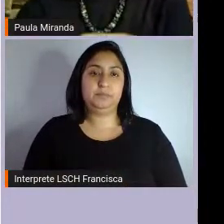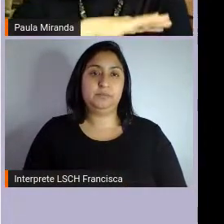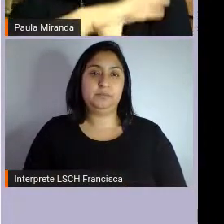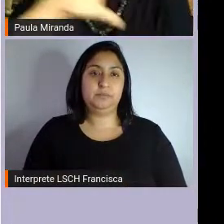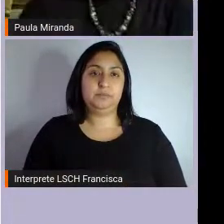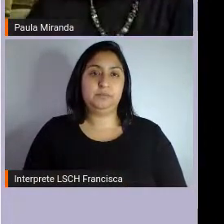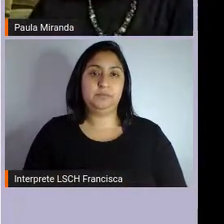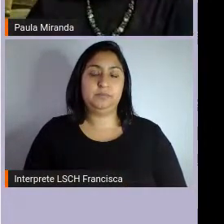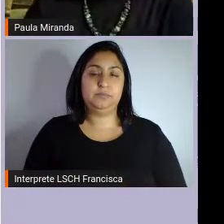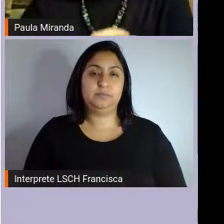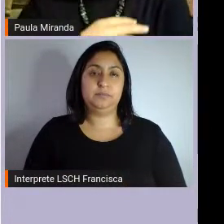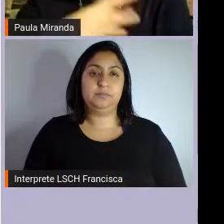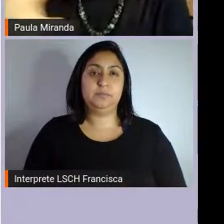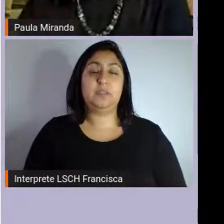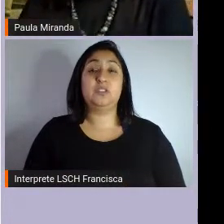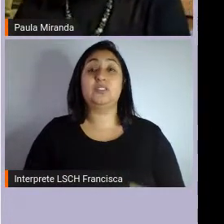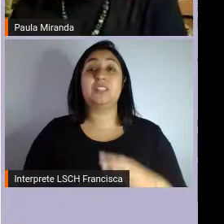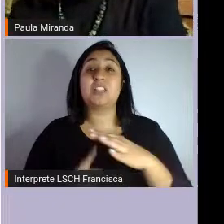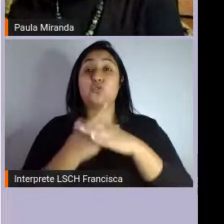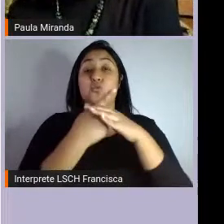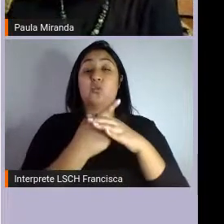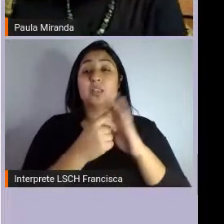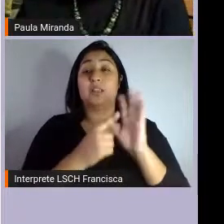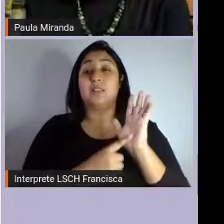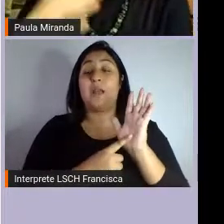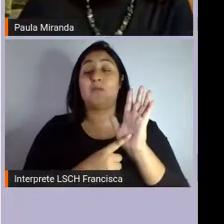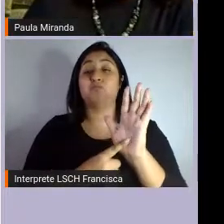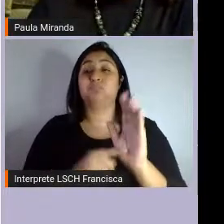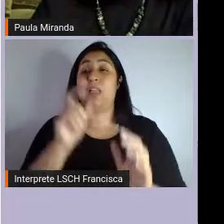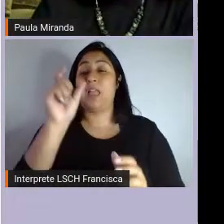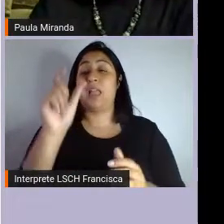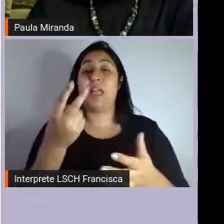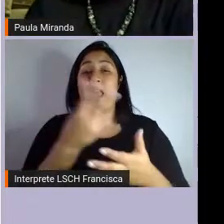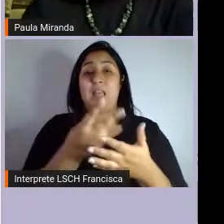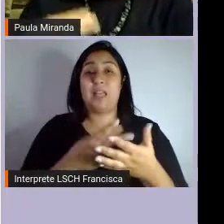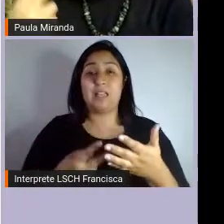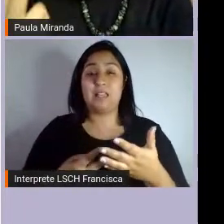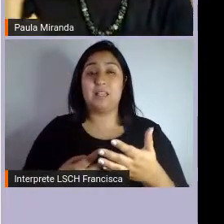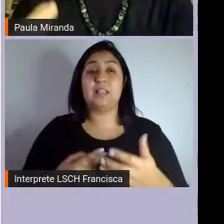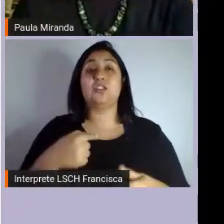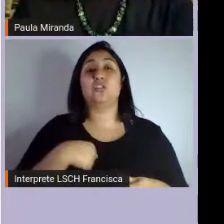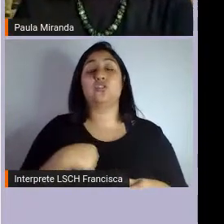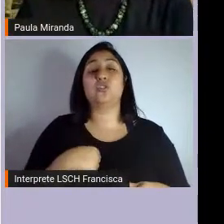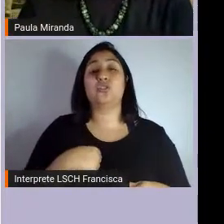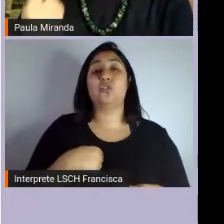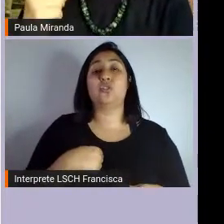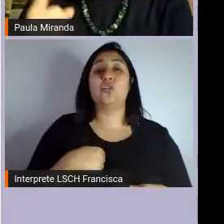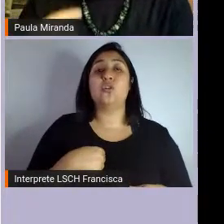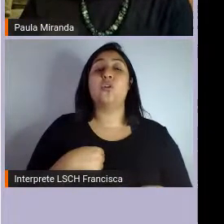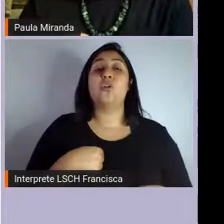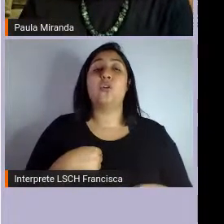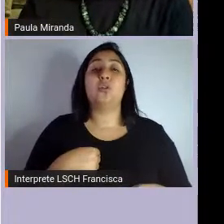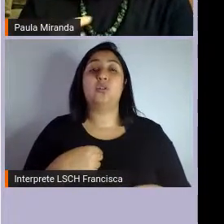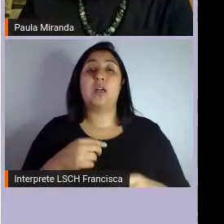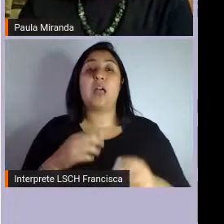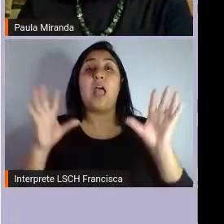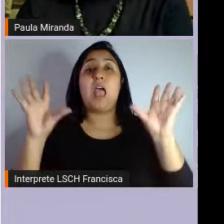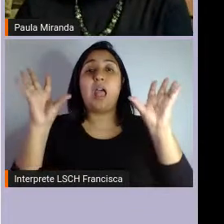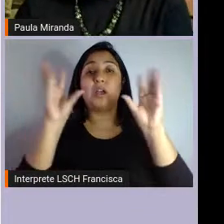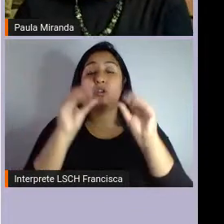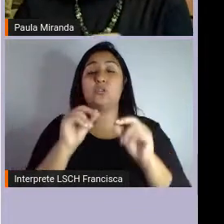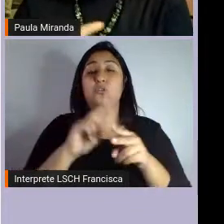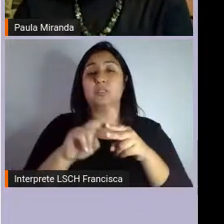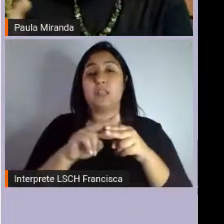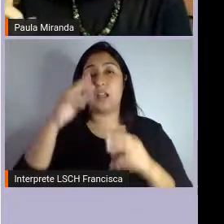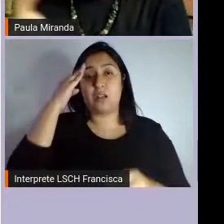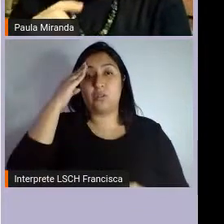múltiple, ¿cierto? Multiartista, toco, vihuela, improviso, compongo mis melodías, las noches las hago día pensando si lo